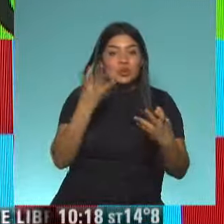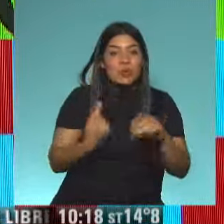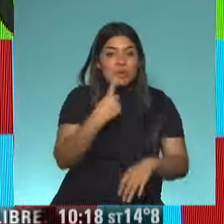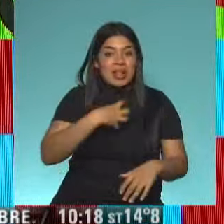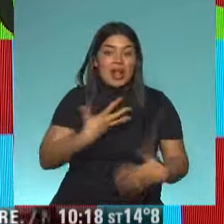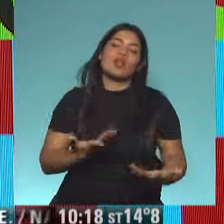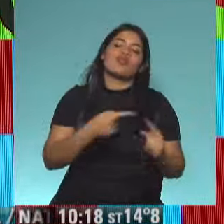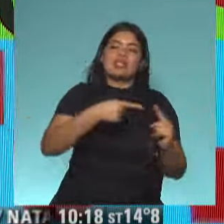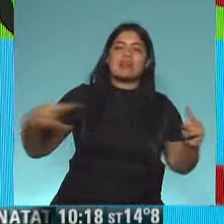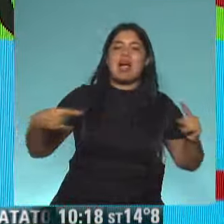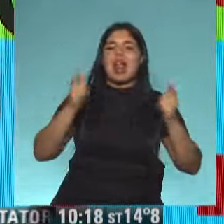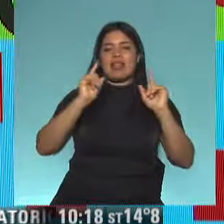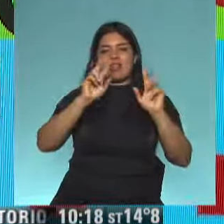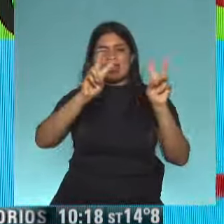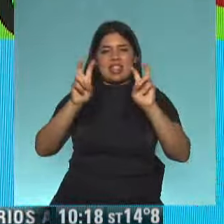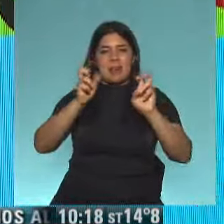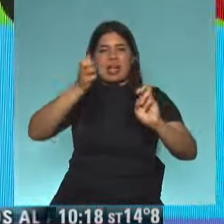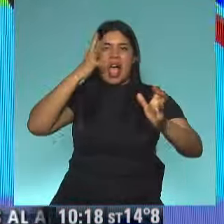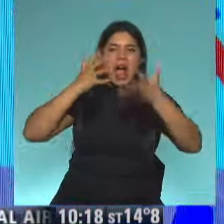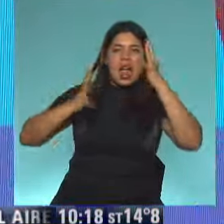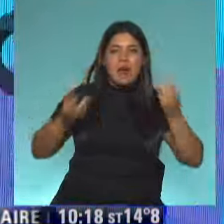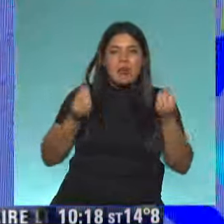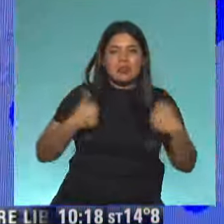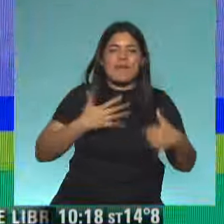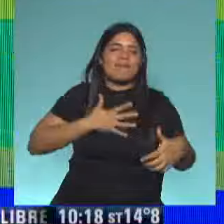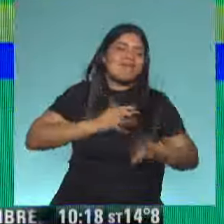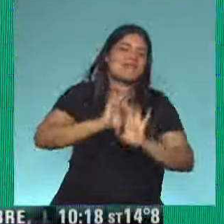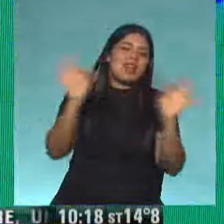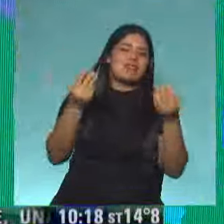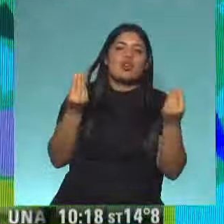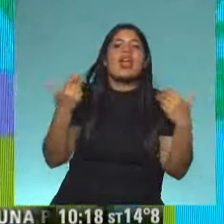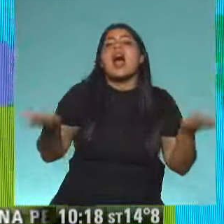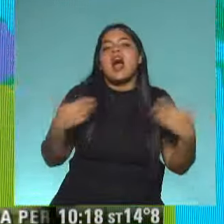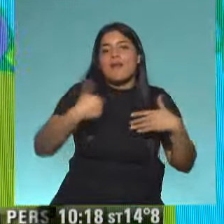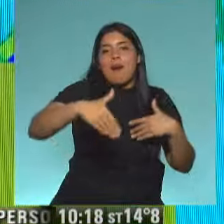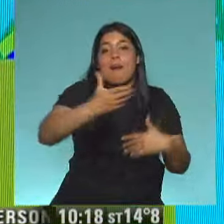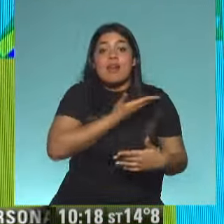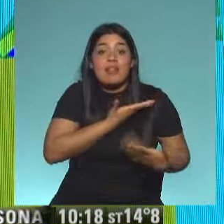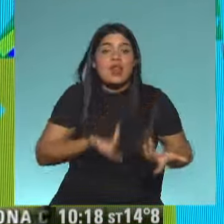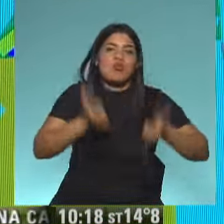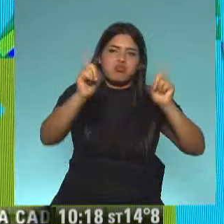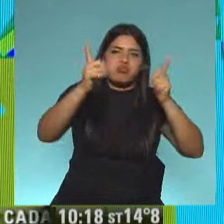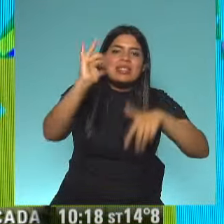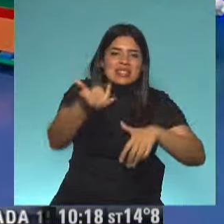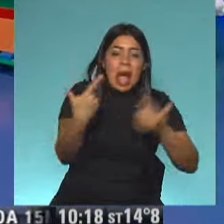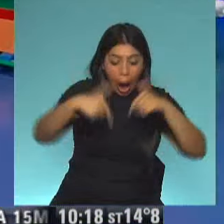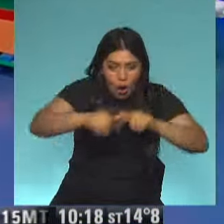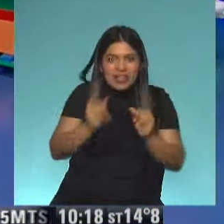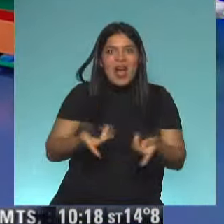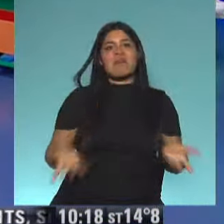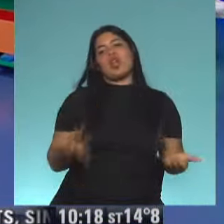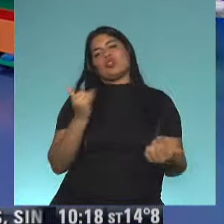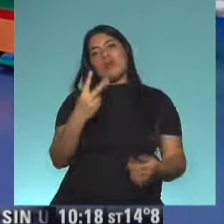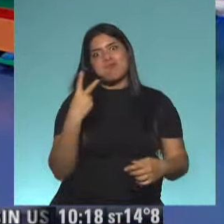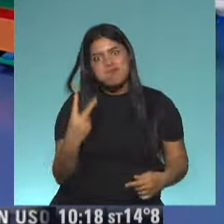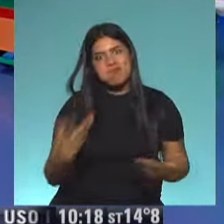semana de carnaval anticipado. Yo feliz porque además de celebrar en febrero, estoy celebrando ahora el carnaval que tanto me gusta. ¡Claro que sí! Hoy